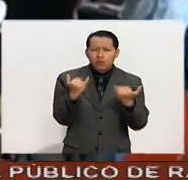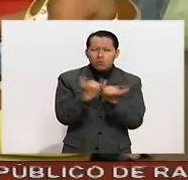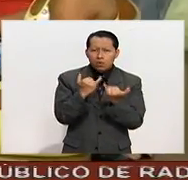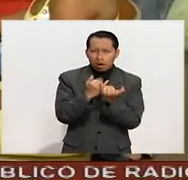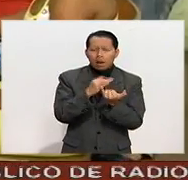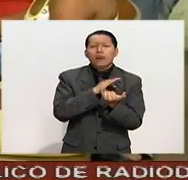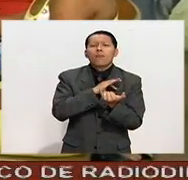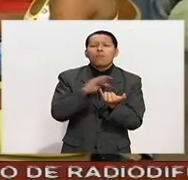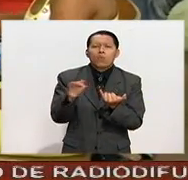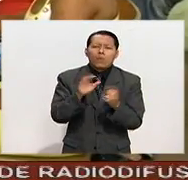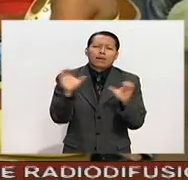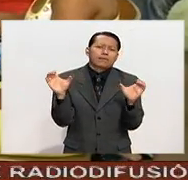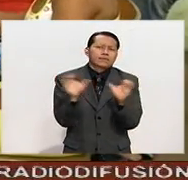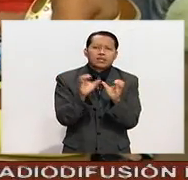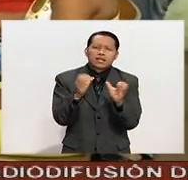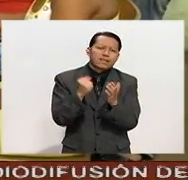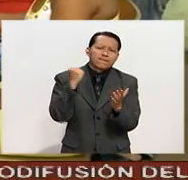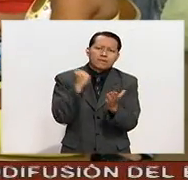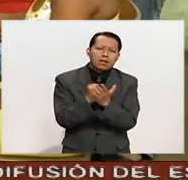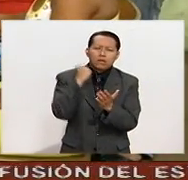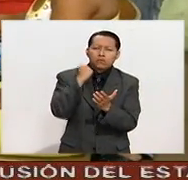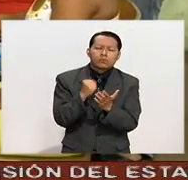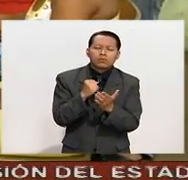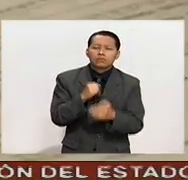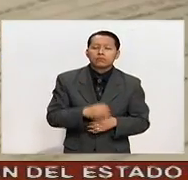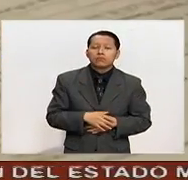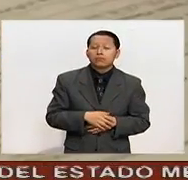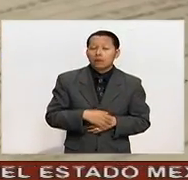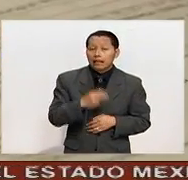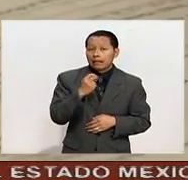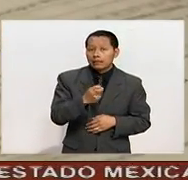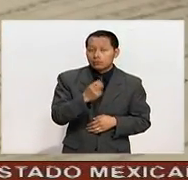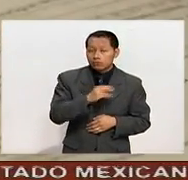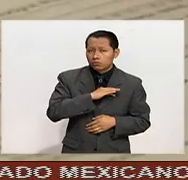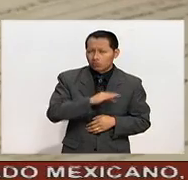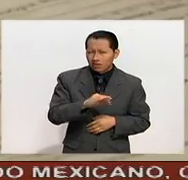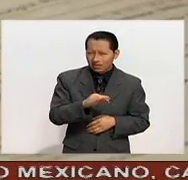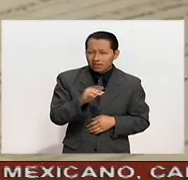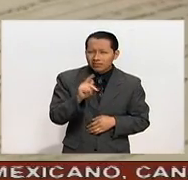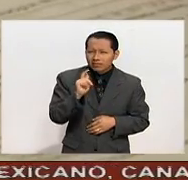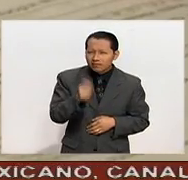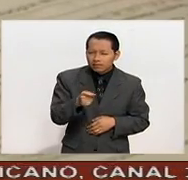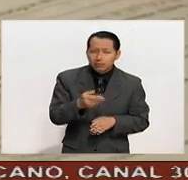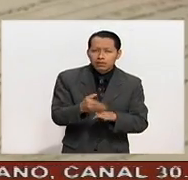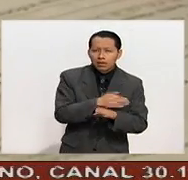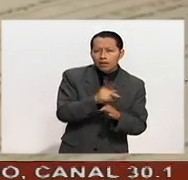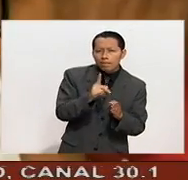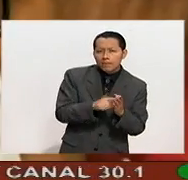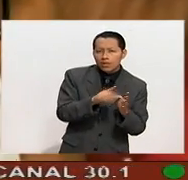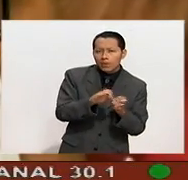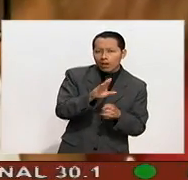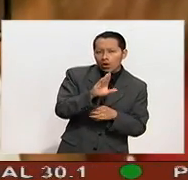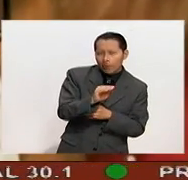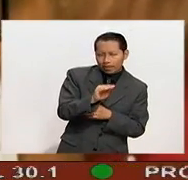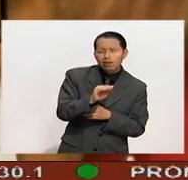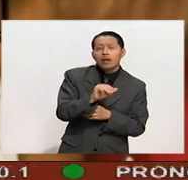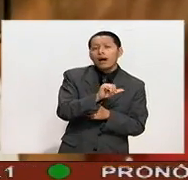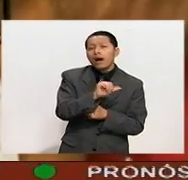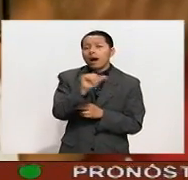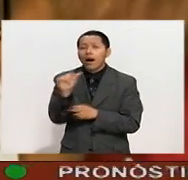su rezago educativo con este certificado. Para que nos demos una idea, de 1990 a